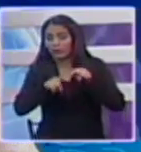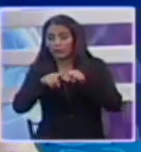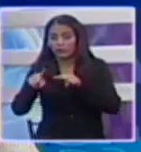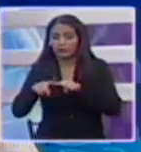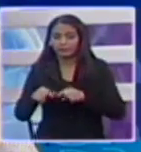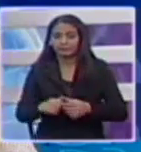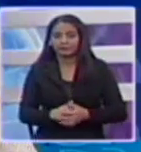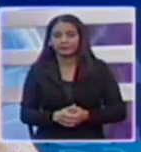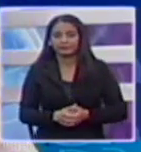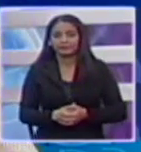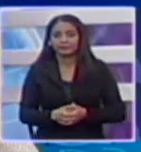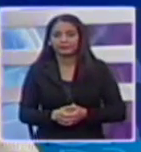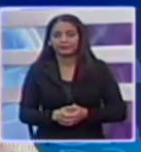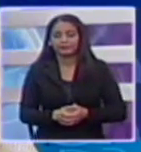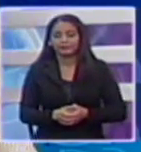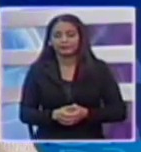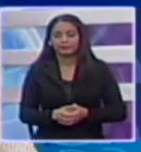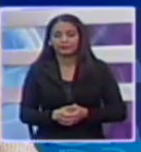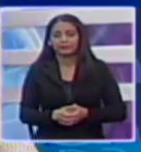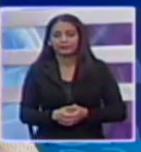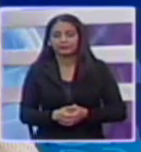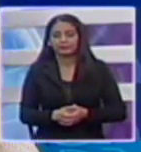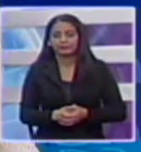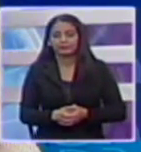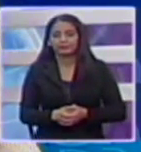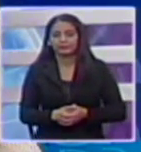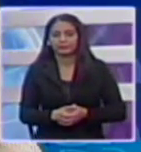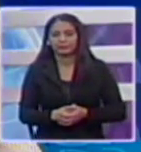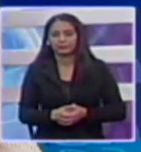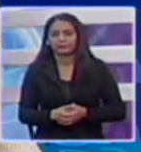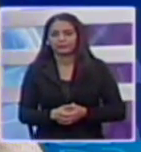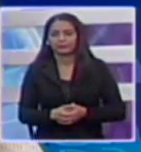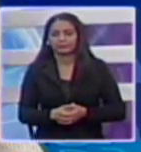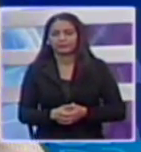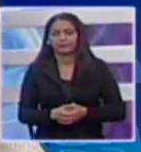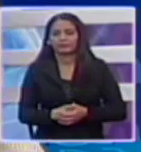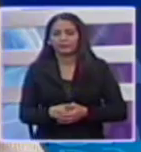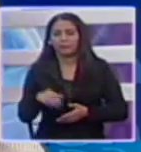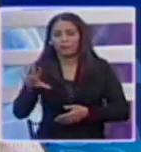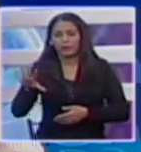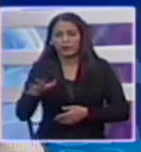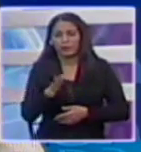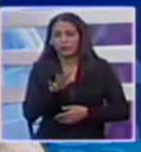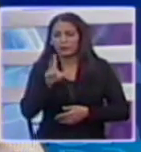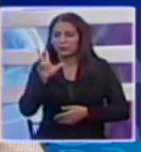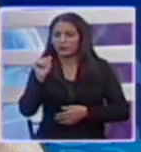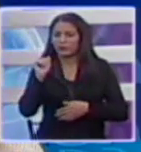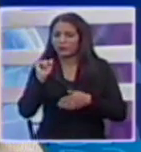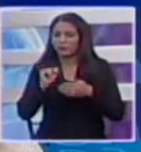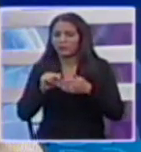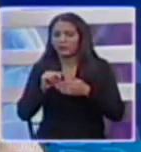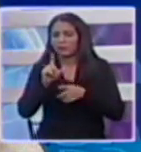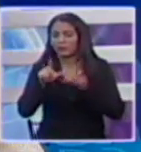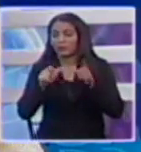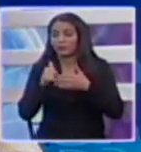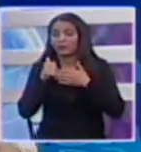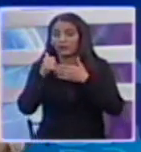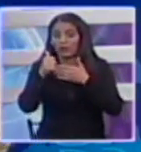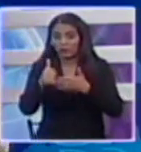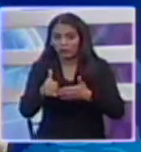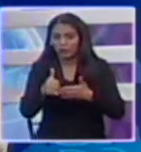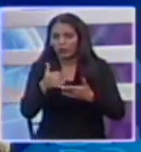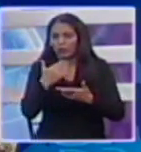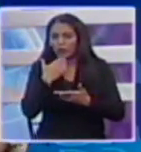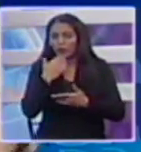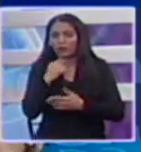Cerca de 3.000 estudiantes ecuatorianos fueron beneficiados con el programa de ayuda económica Opportunity del gobierno de Estados Unidos,